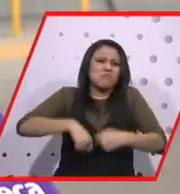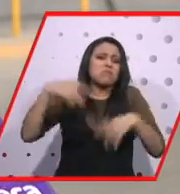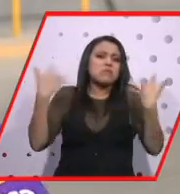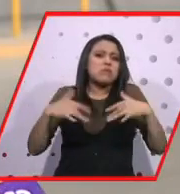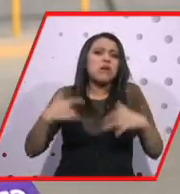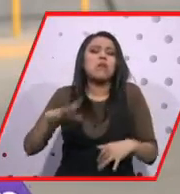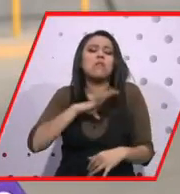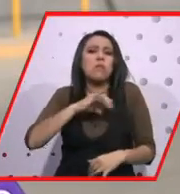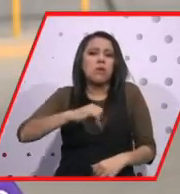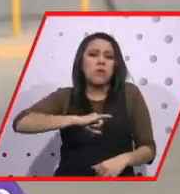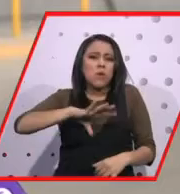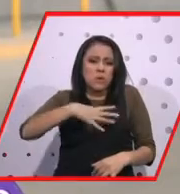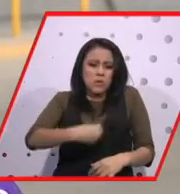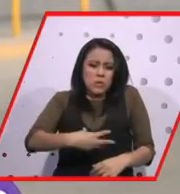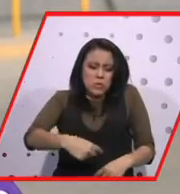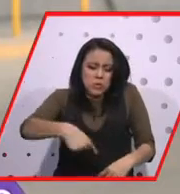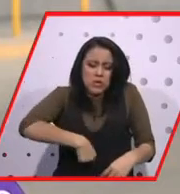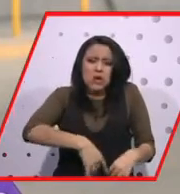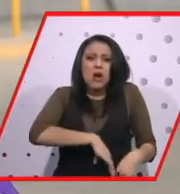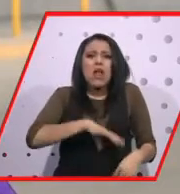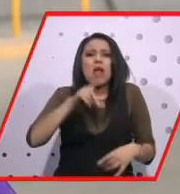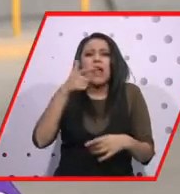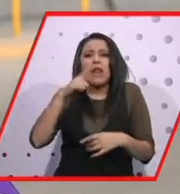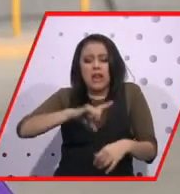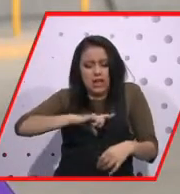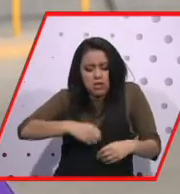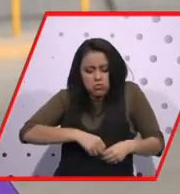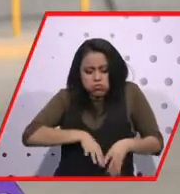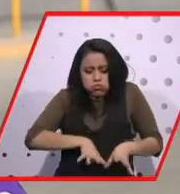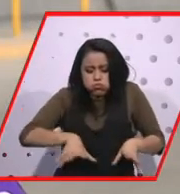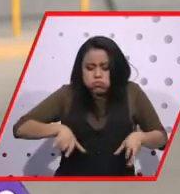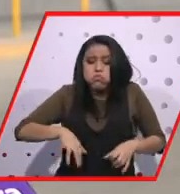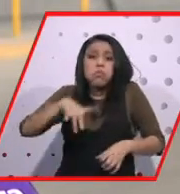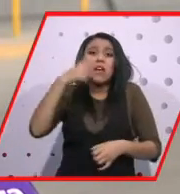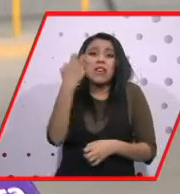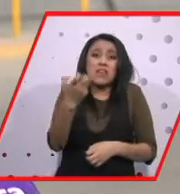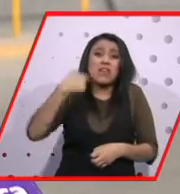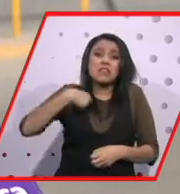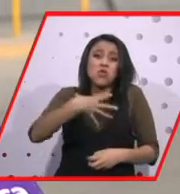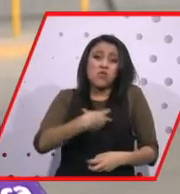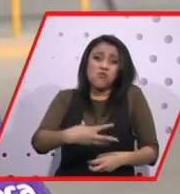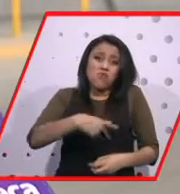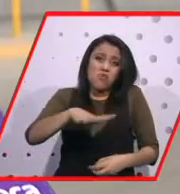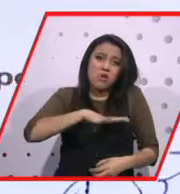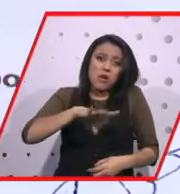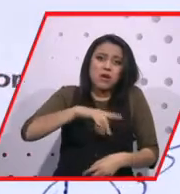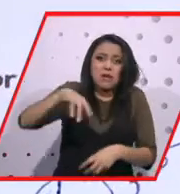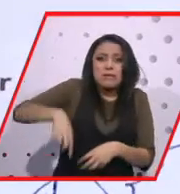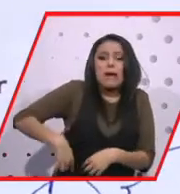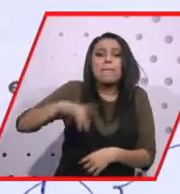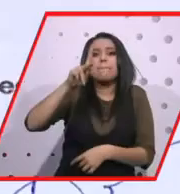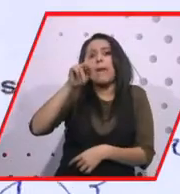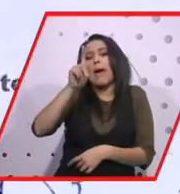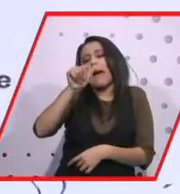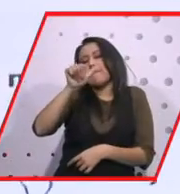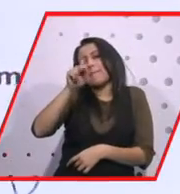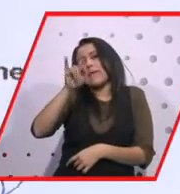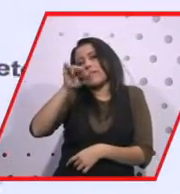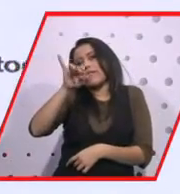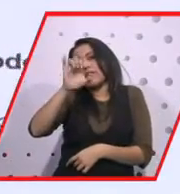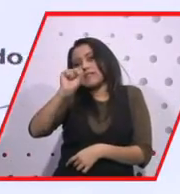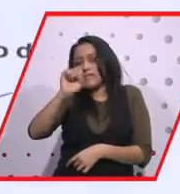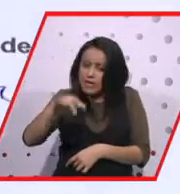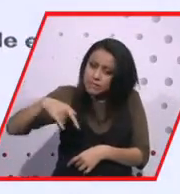mucha infección porque traía líquido fuera de su intestino, el cual le provocó una infección y le infectó el apéndice. En 2 meses, tiene que